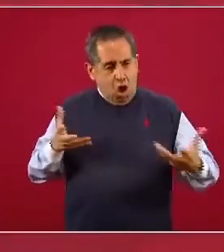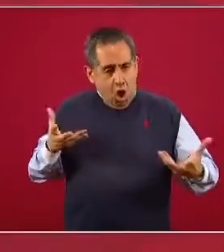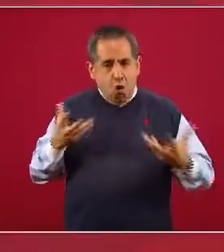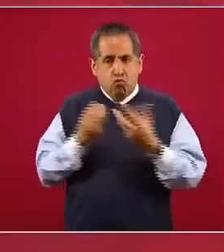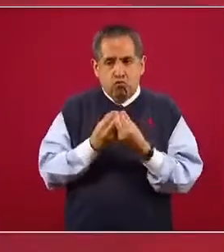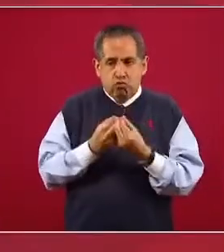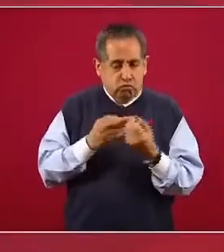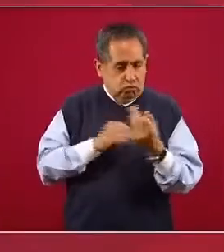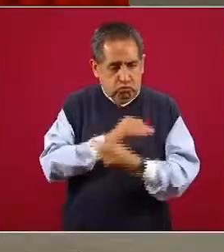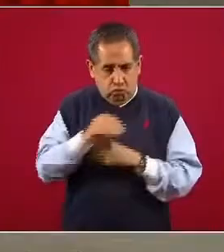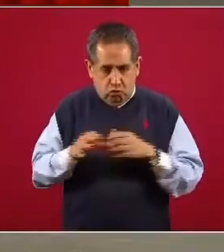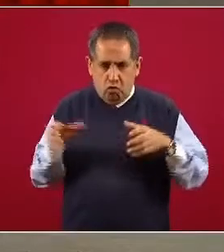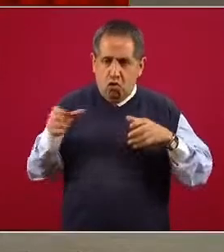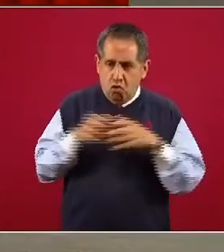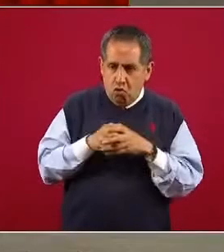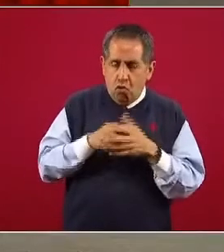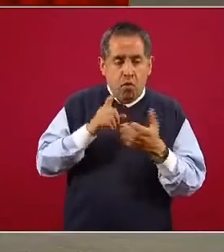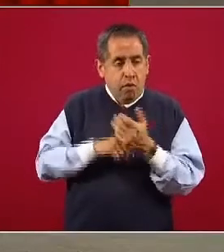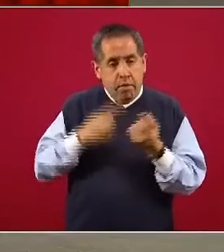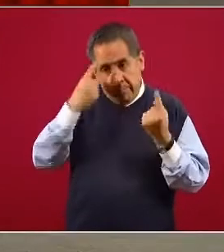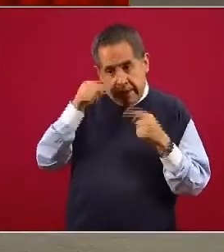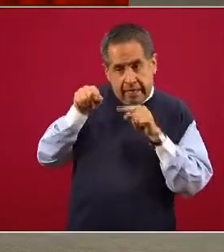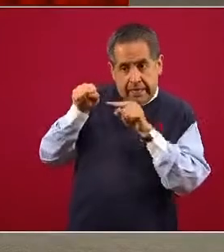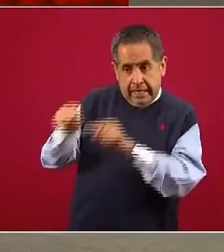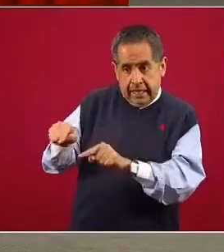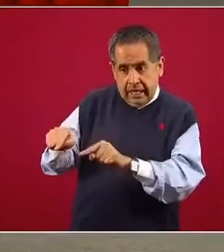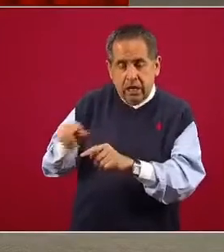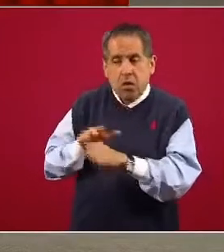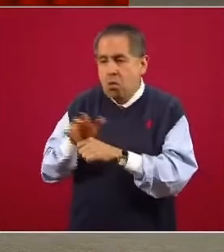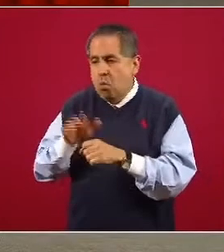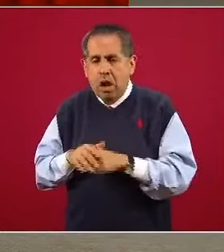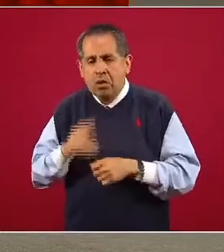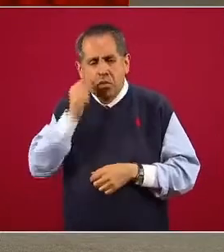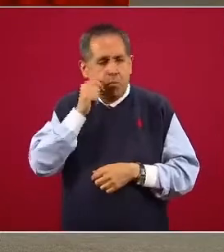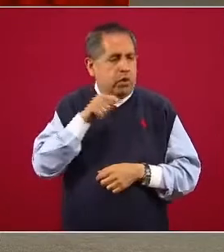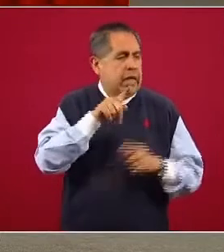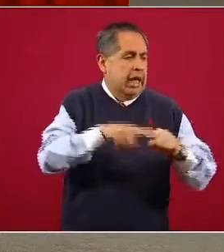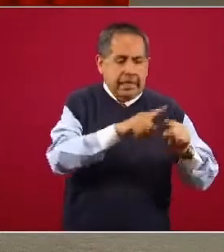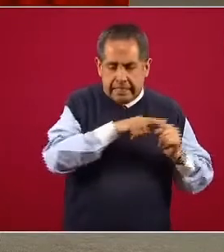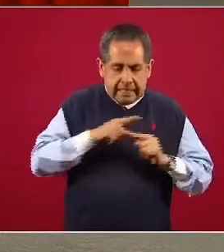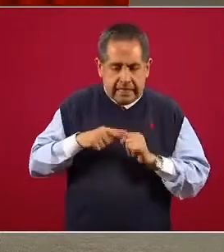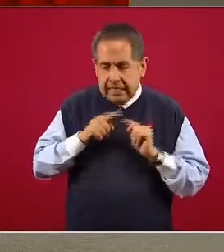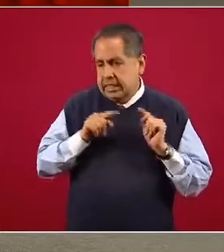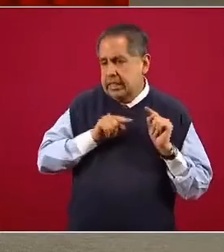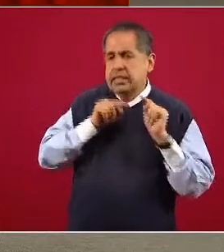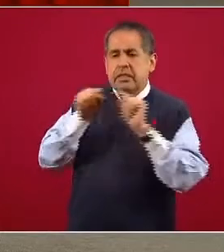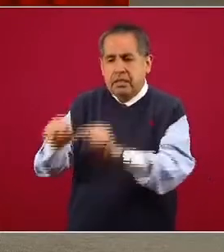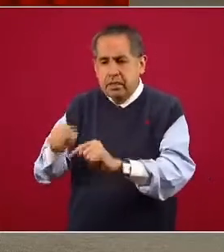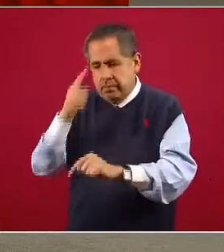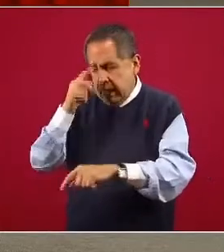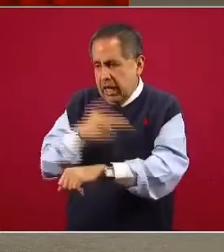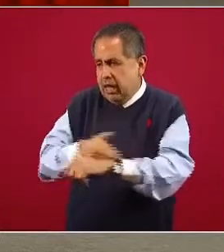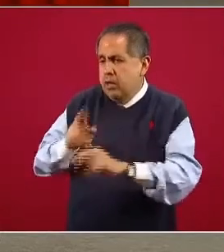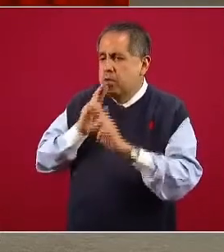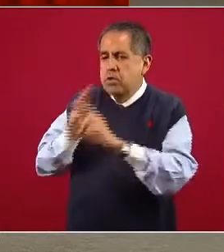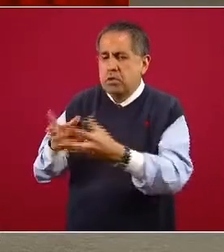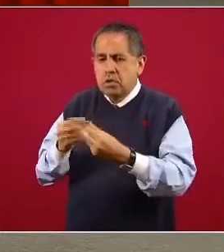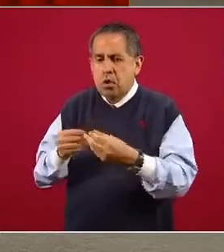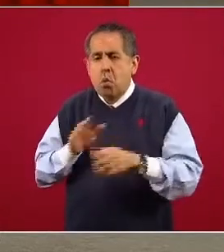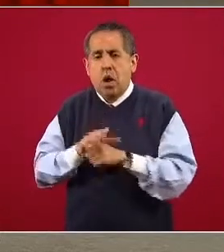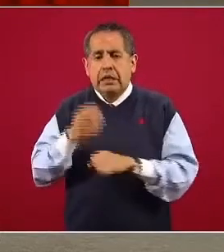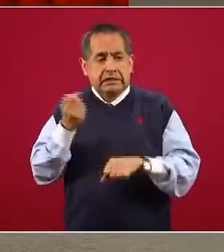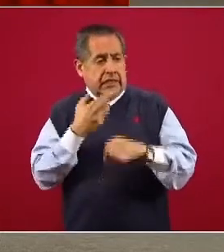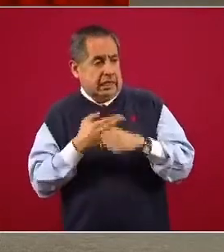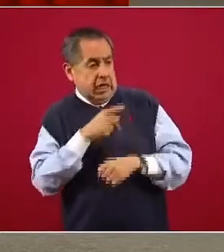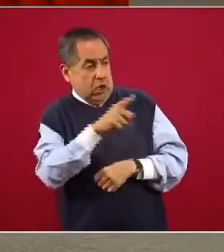armónica para que, independientemente de la unidad física que puede resolver, sea de una secretaría